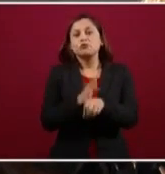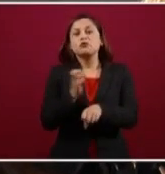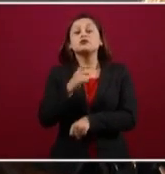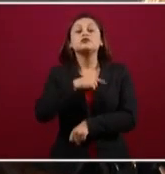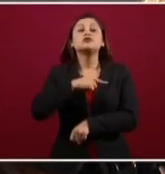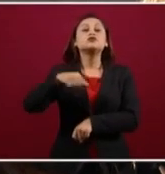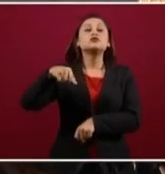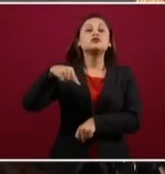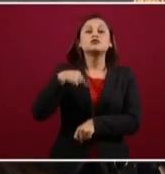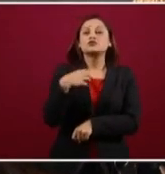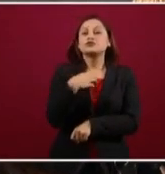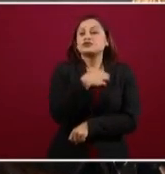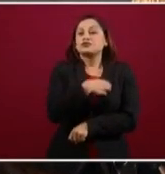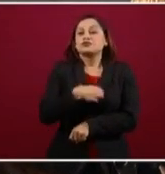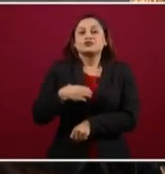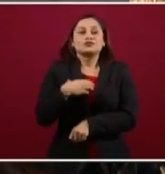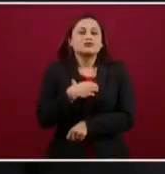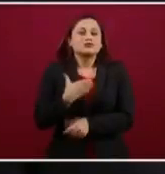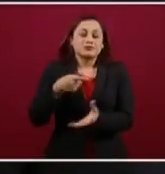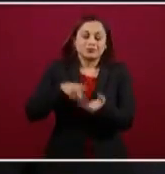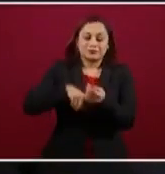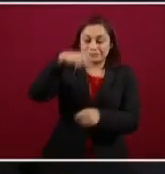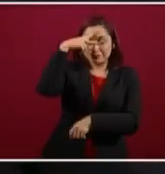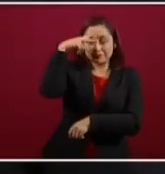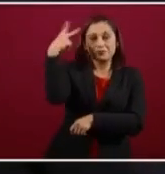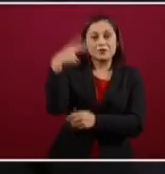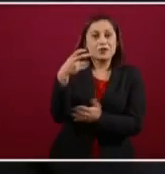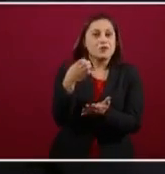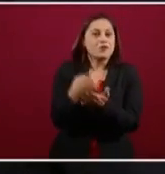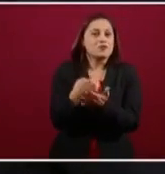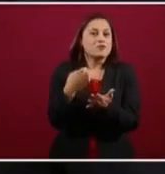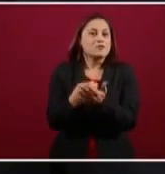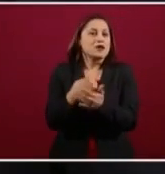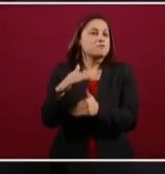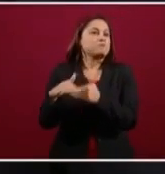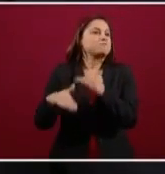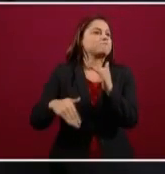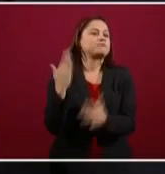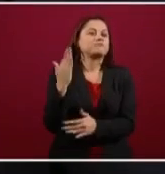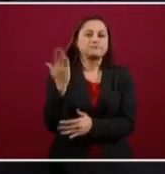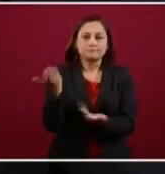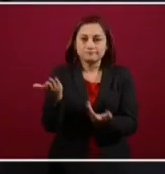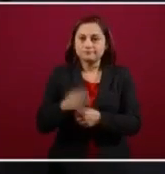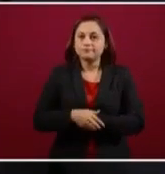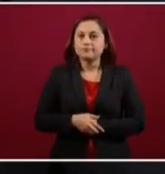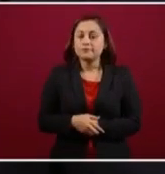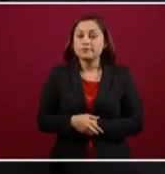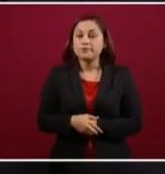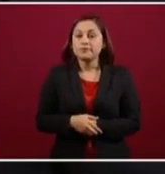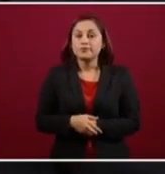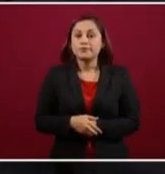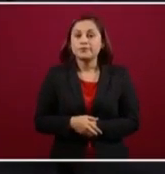la economía mexicana está respondiendo. Hay otros parámetros, otros datos.